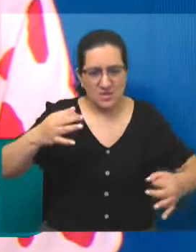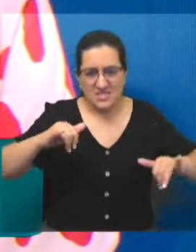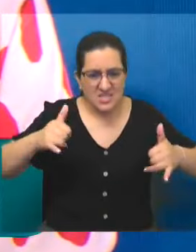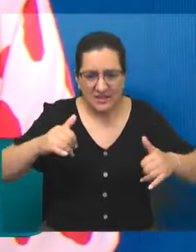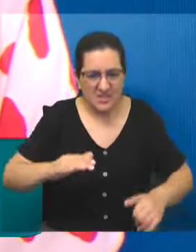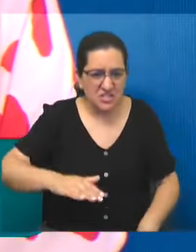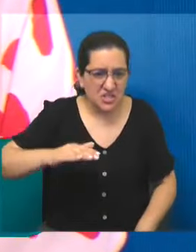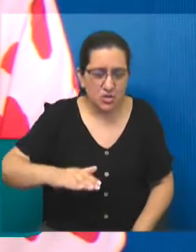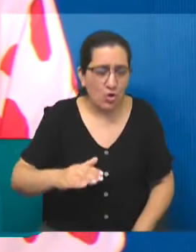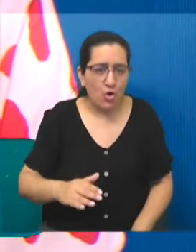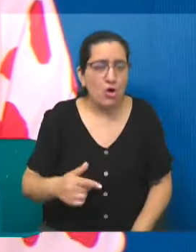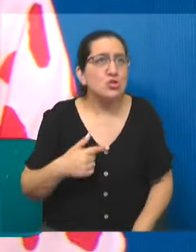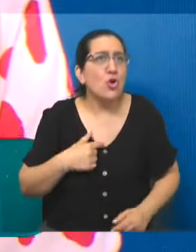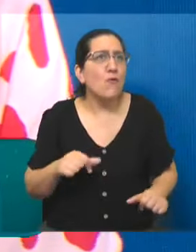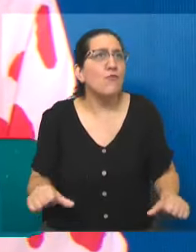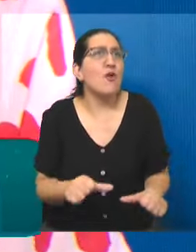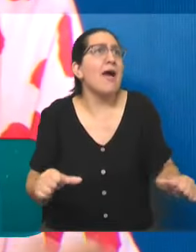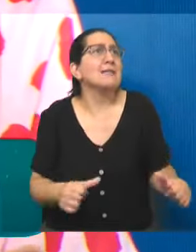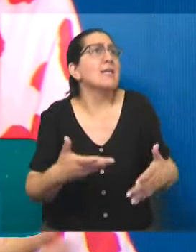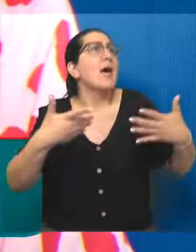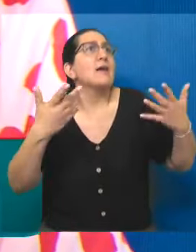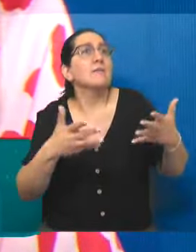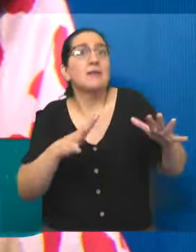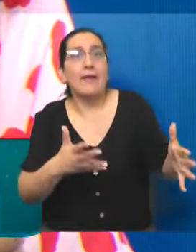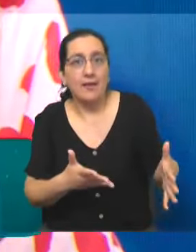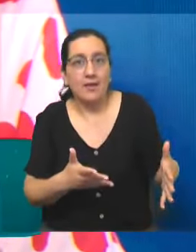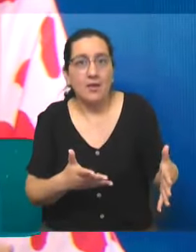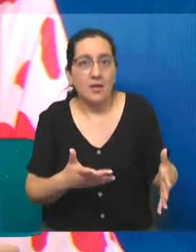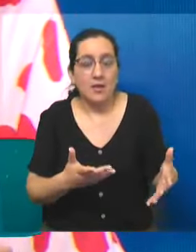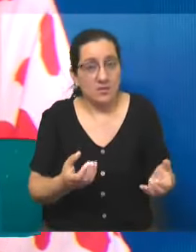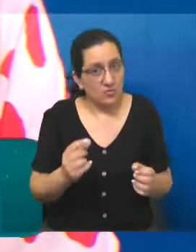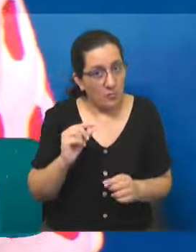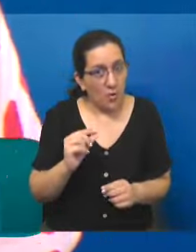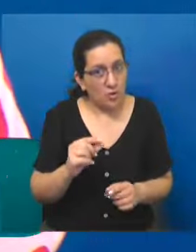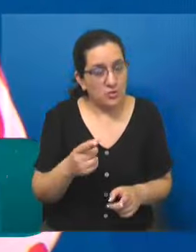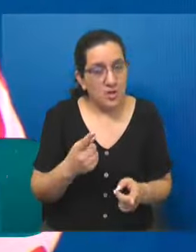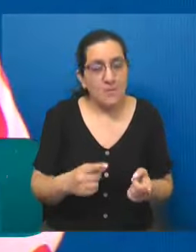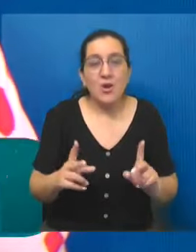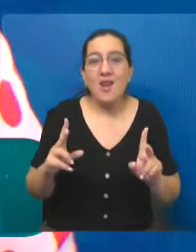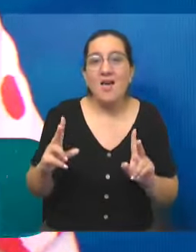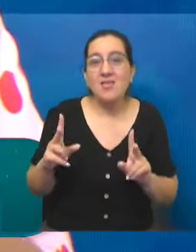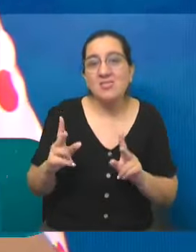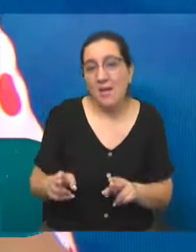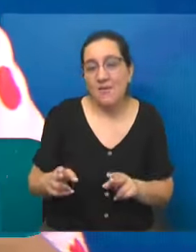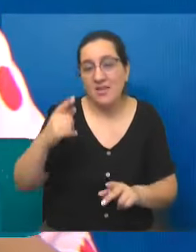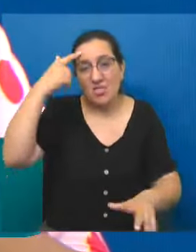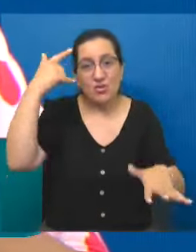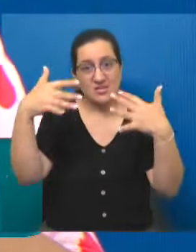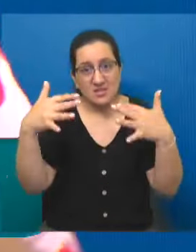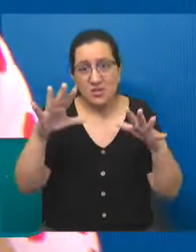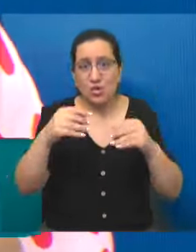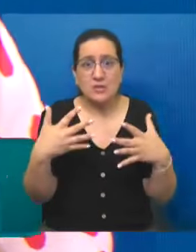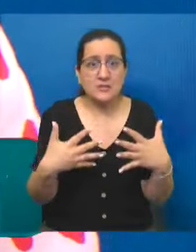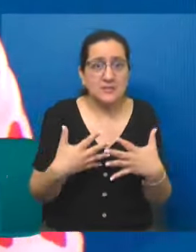vocación. Claro, pero en esa etapa que todo es cambio, que todo se padece o se vive como